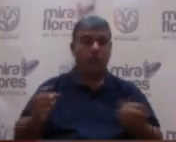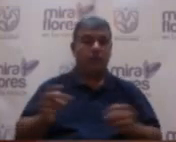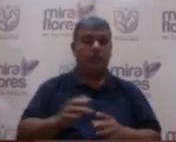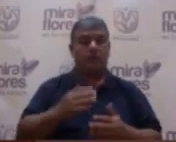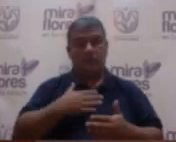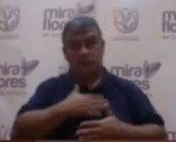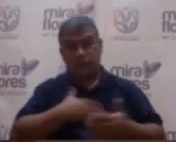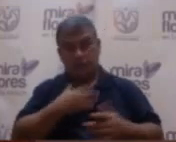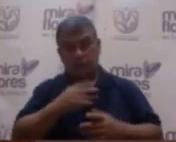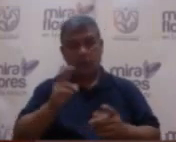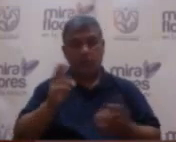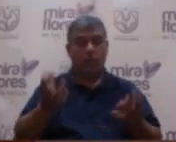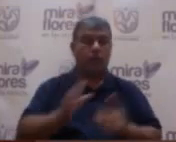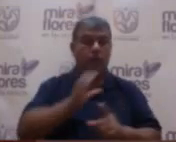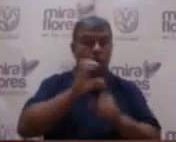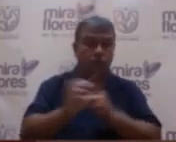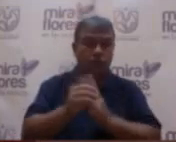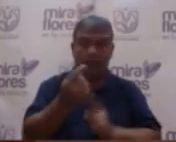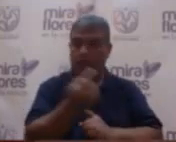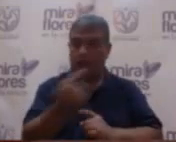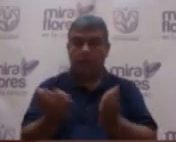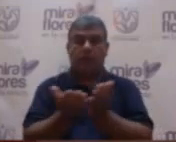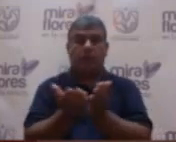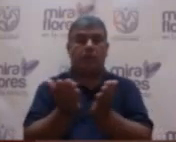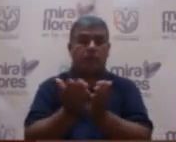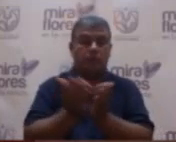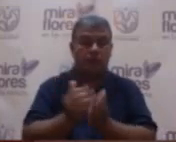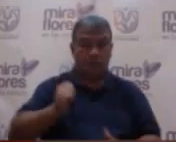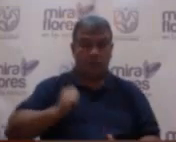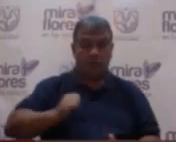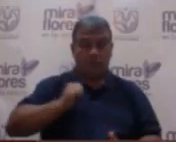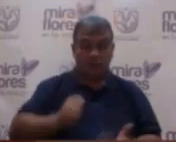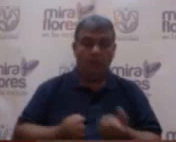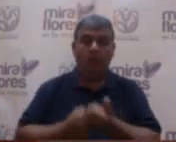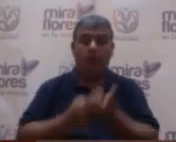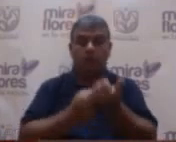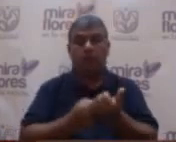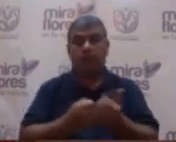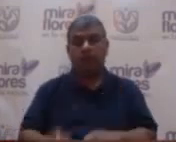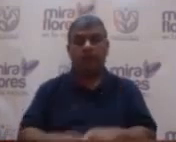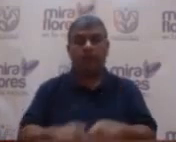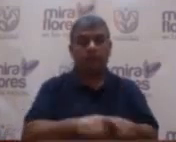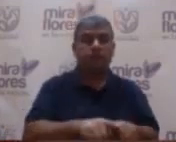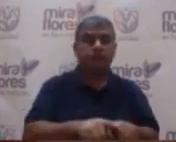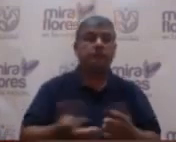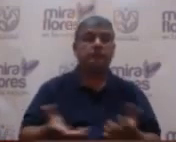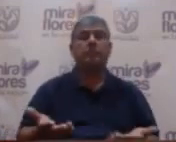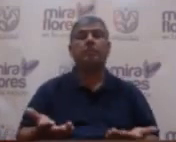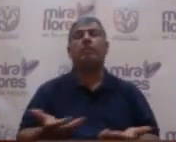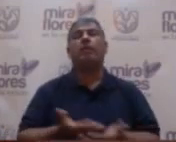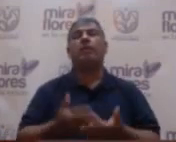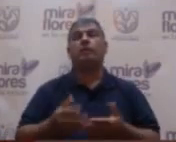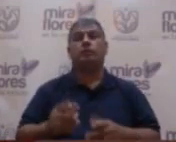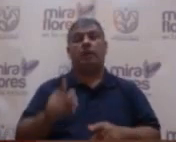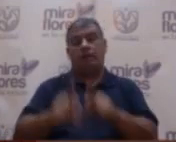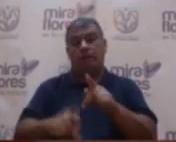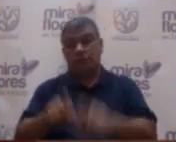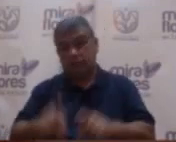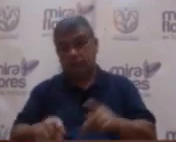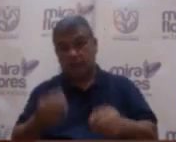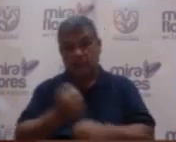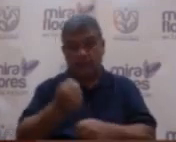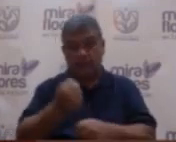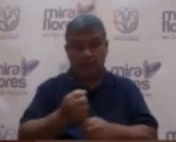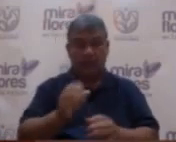cultura en cada uno de los colegios. La municipalidad va a colaborar además, con su personal que trabaja